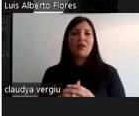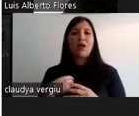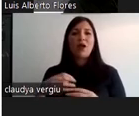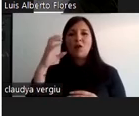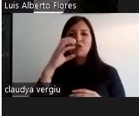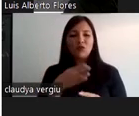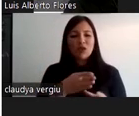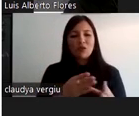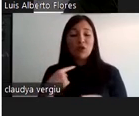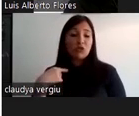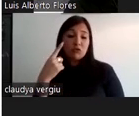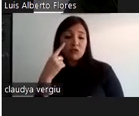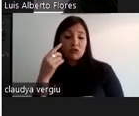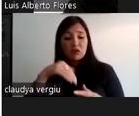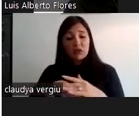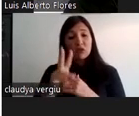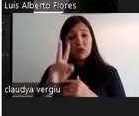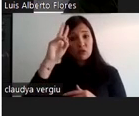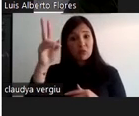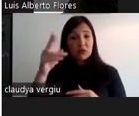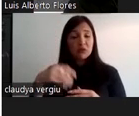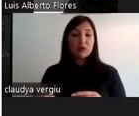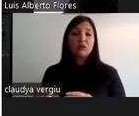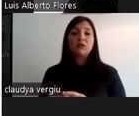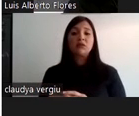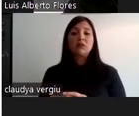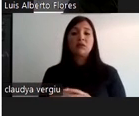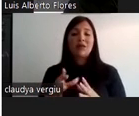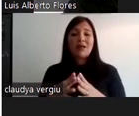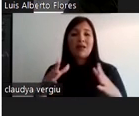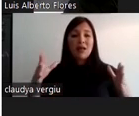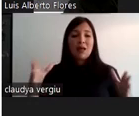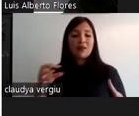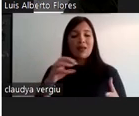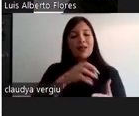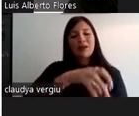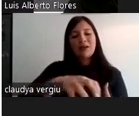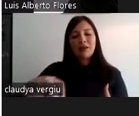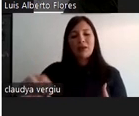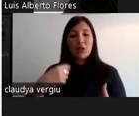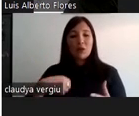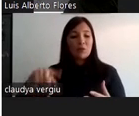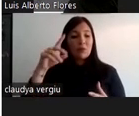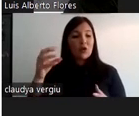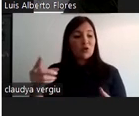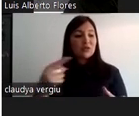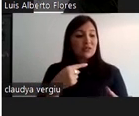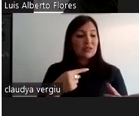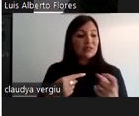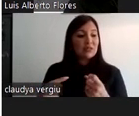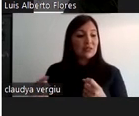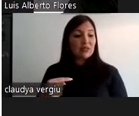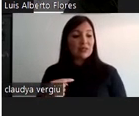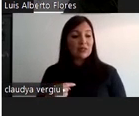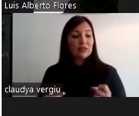conocer el interior el conocer su propio país y abrirse a regiones que primero estén cercanas a su a